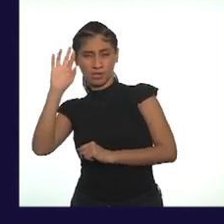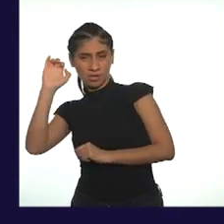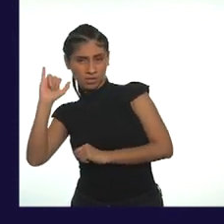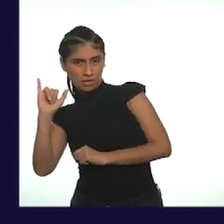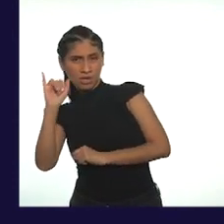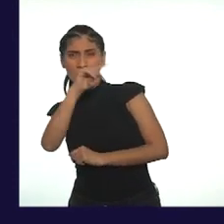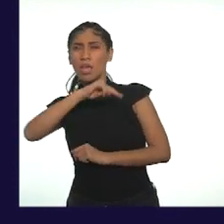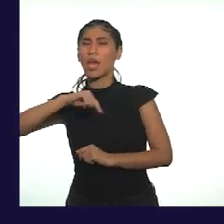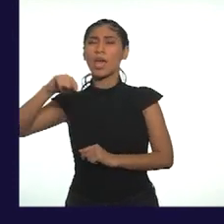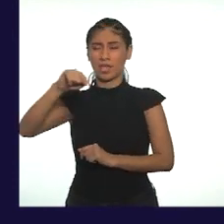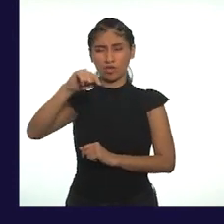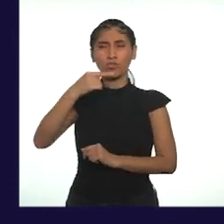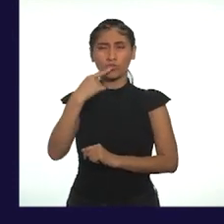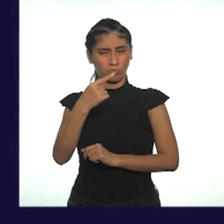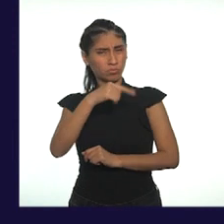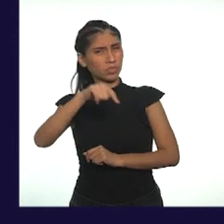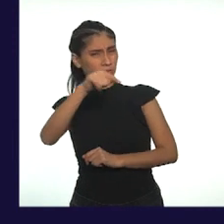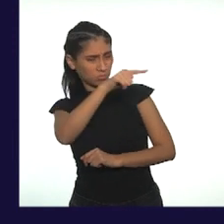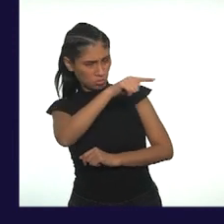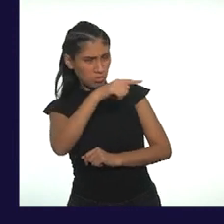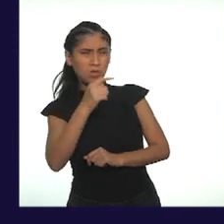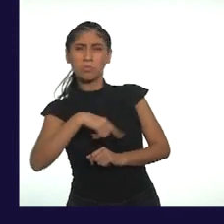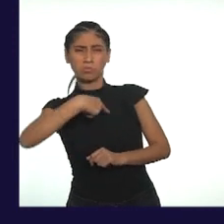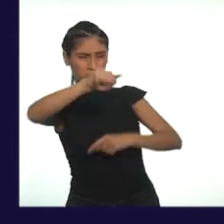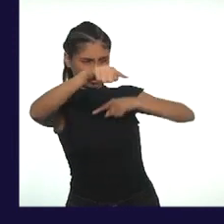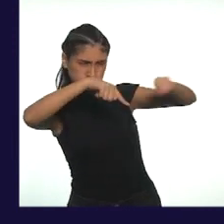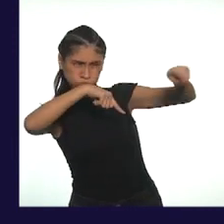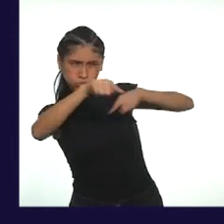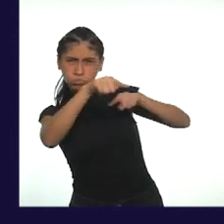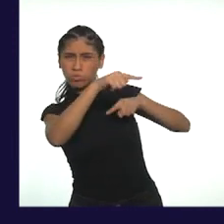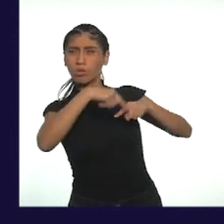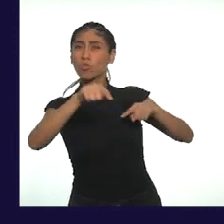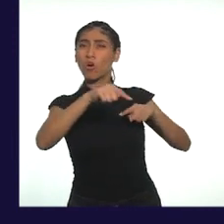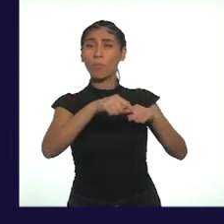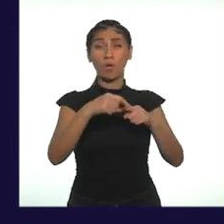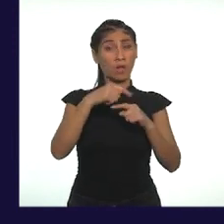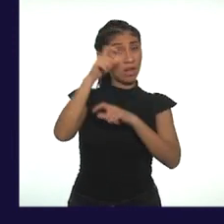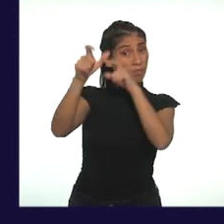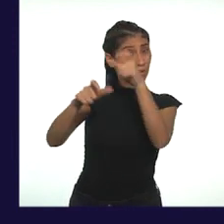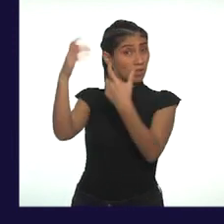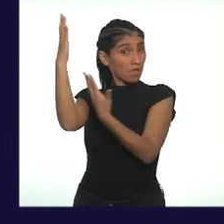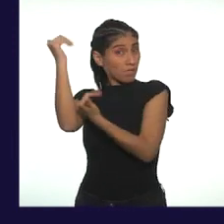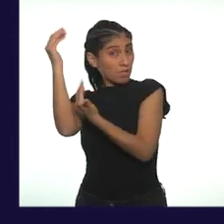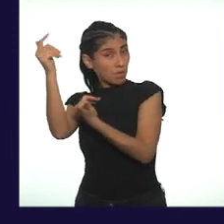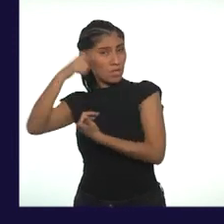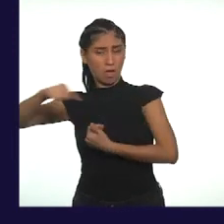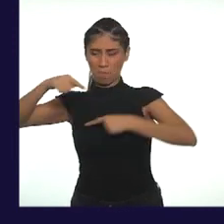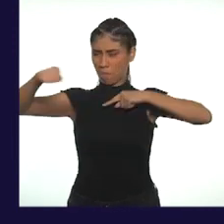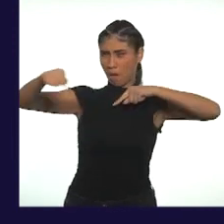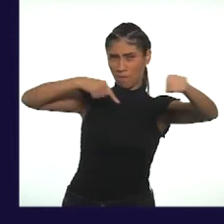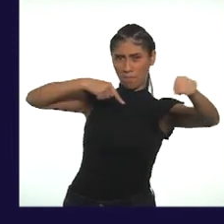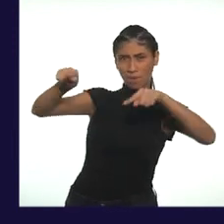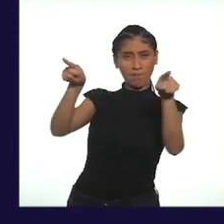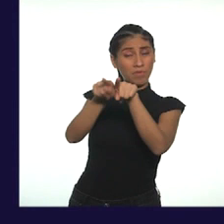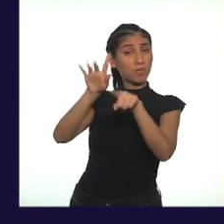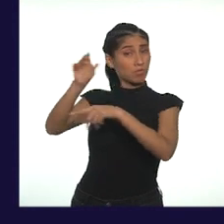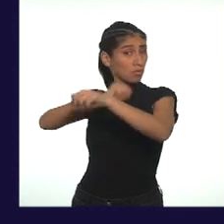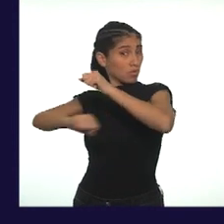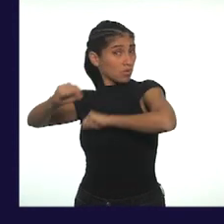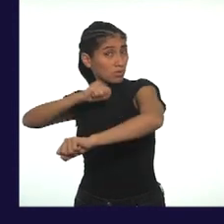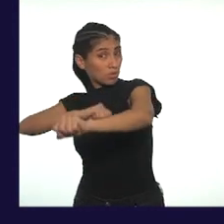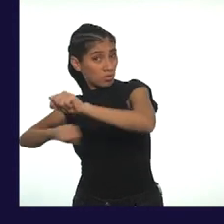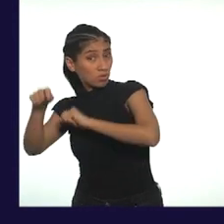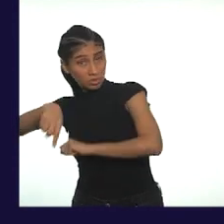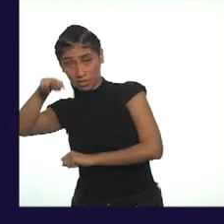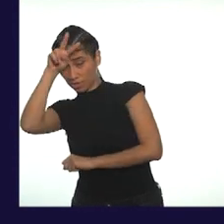España, y quienes tenían derecho a participar de las decisiones del país eran los españoles y sus descendientes nacidos en territorio